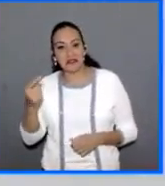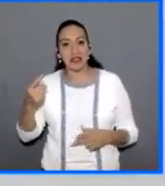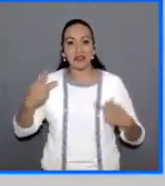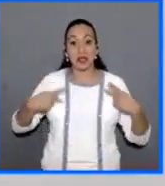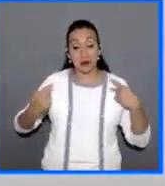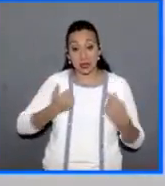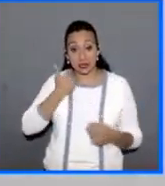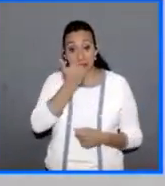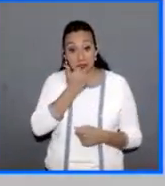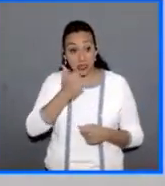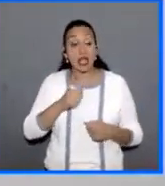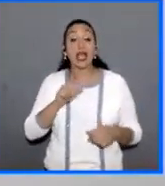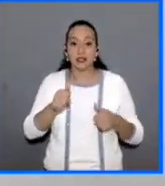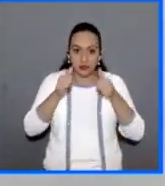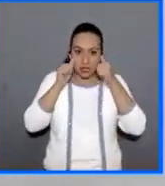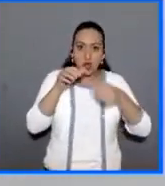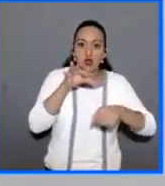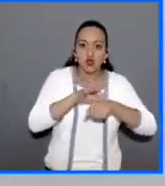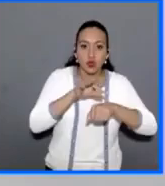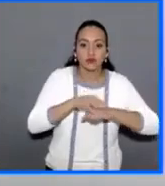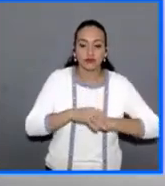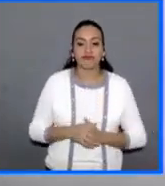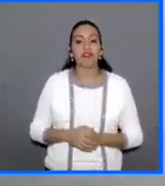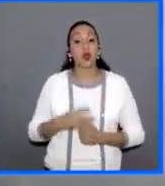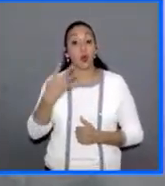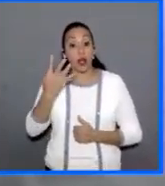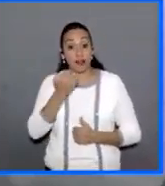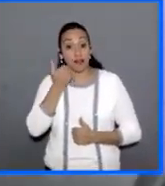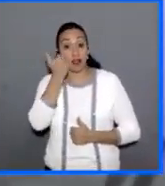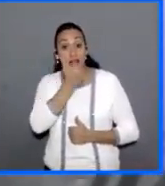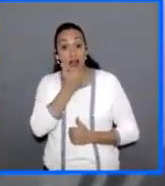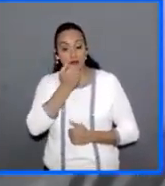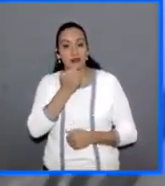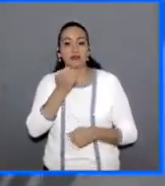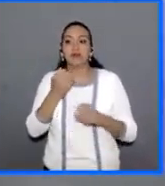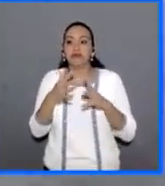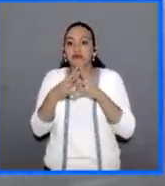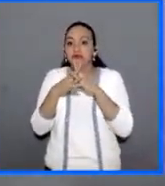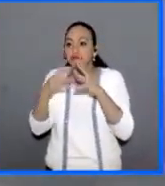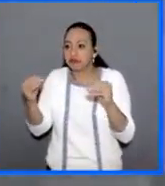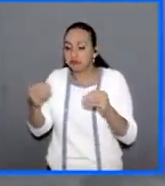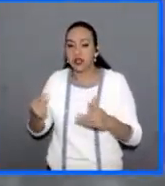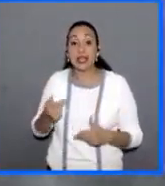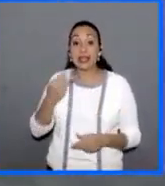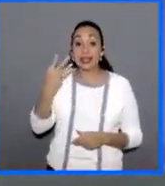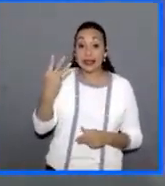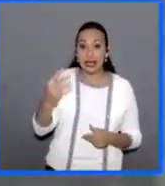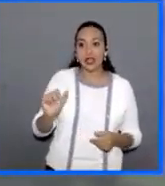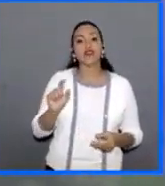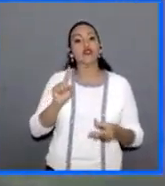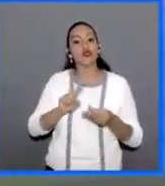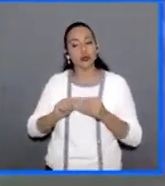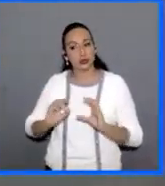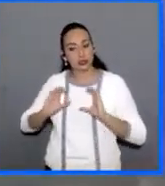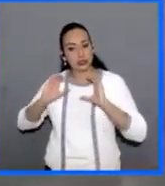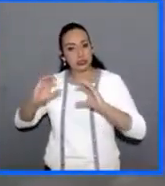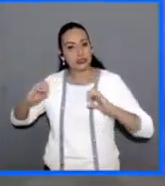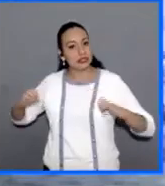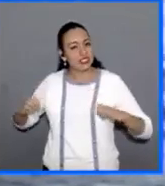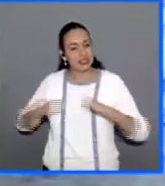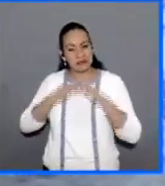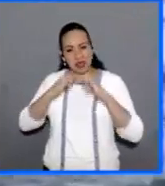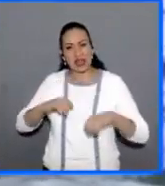del incidente. Al menos 4 estudiantes se encuentran desaparecidos y 3 más están en cuidados intensivos. La empresa